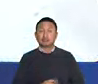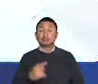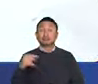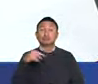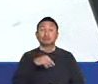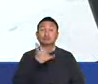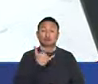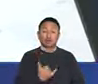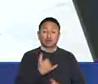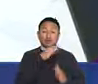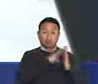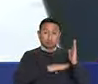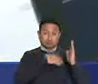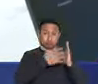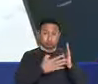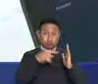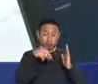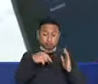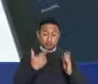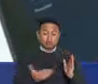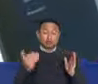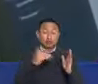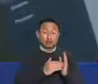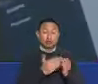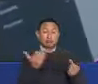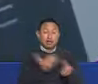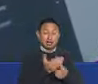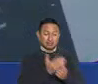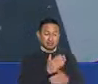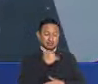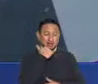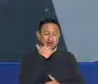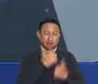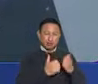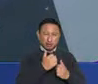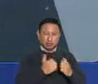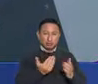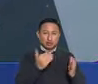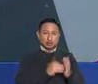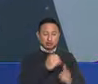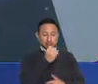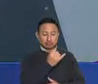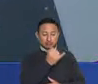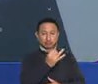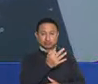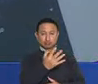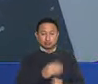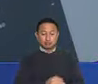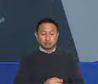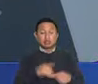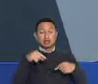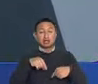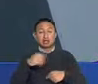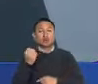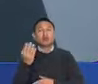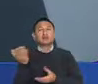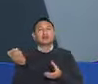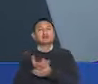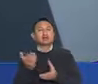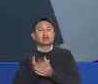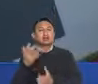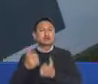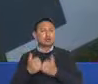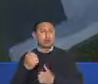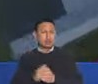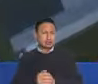cronograma de hoy se da también el reconteo de las actas que presentan inconsistencias. ¿Cuántas actas con inconsistencias y qué tipo